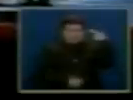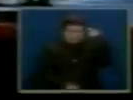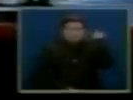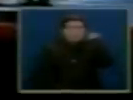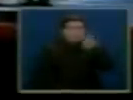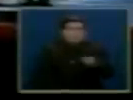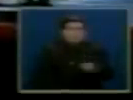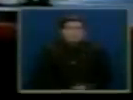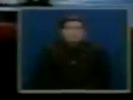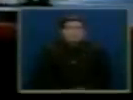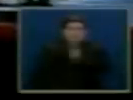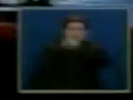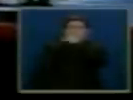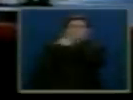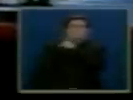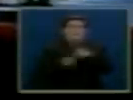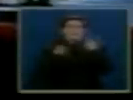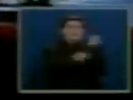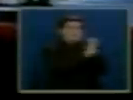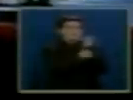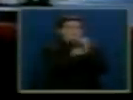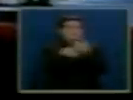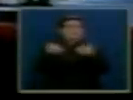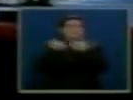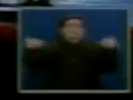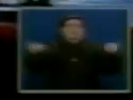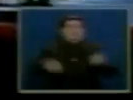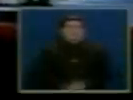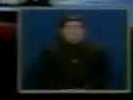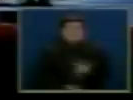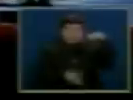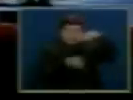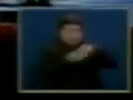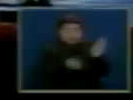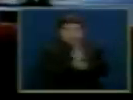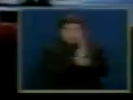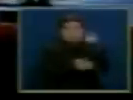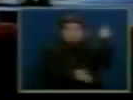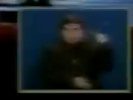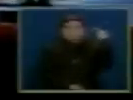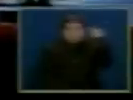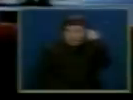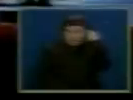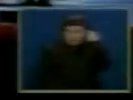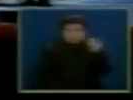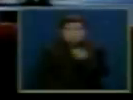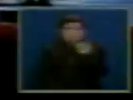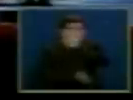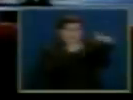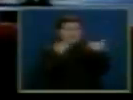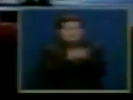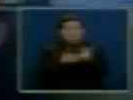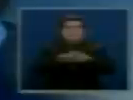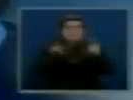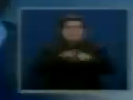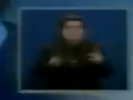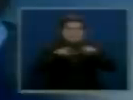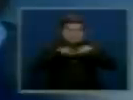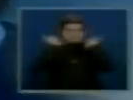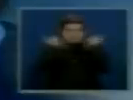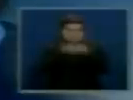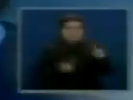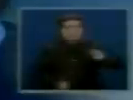las juntas directivas de las instituciones autónomas, incluidos los bancos estatales, así como a todos los órganos colegiados